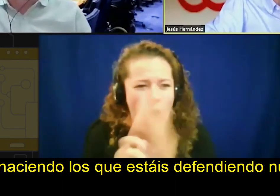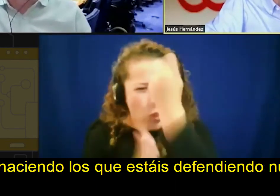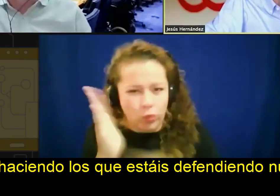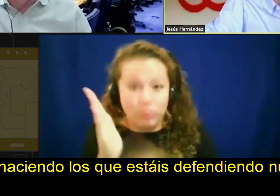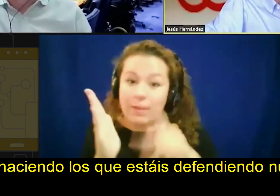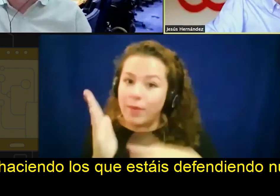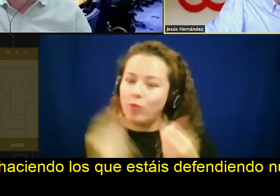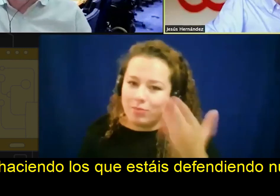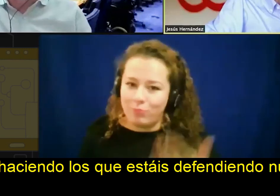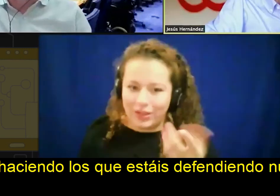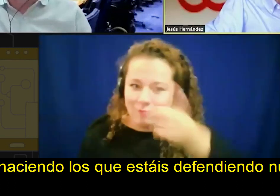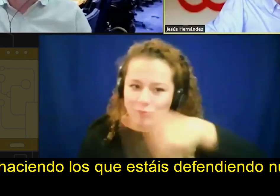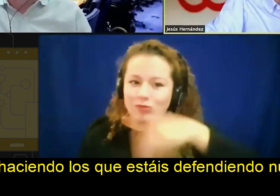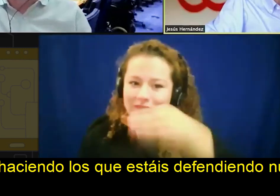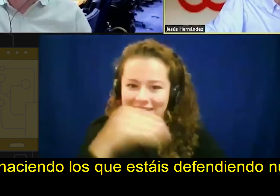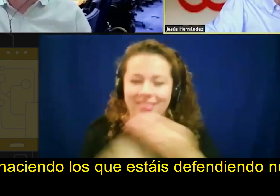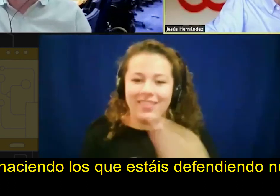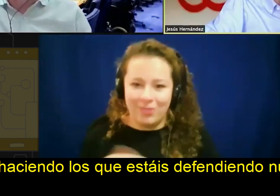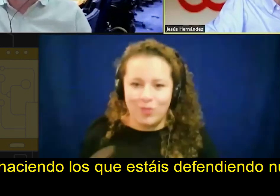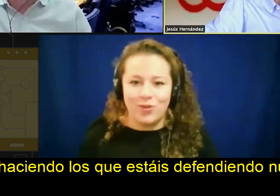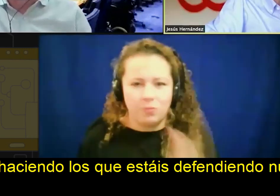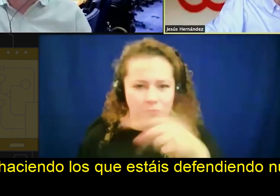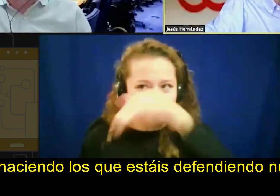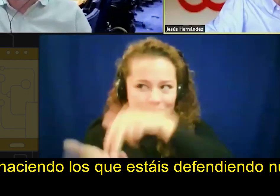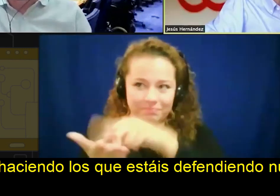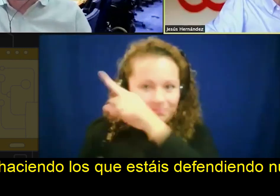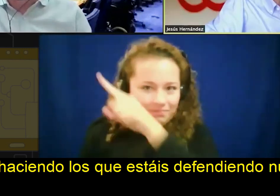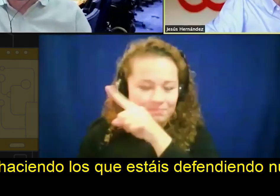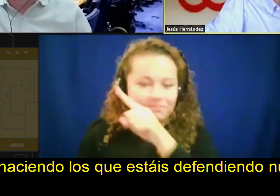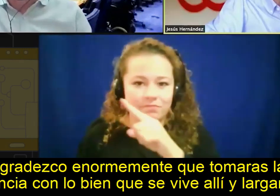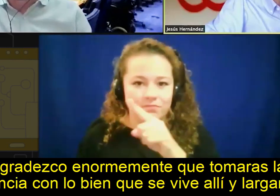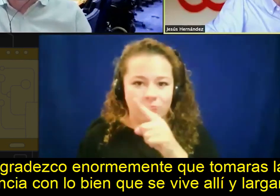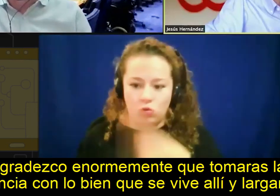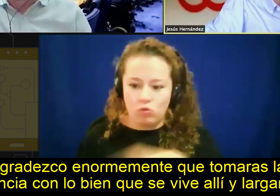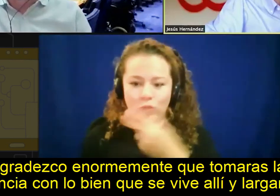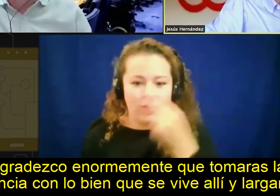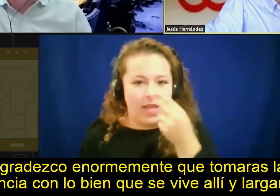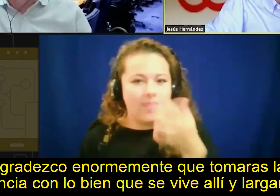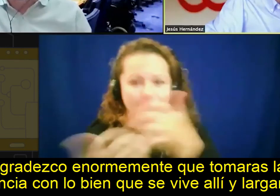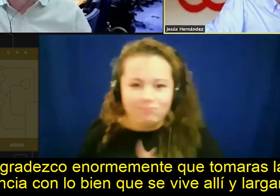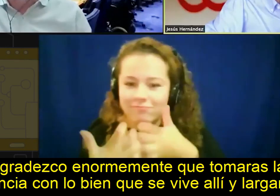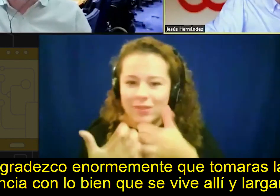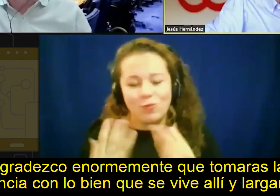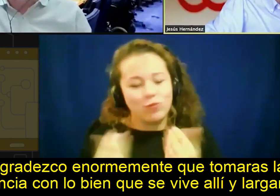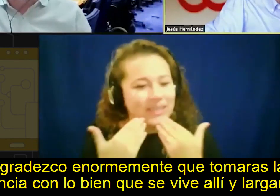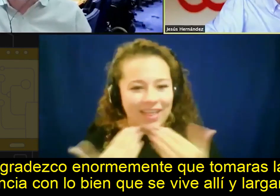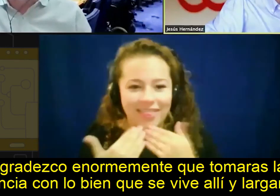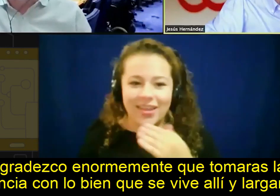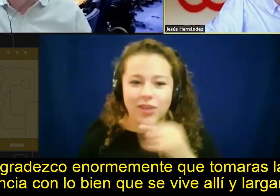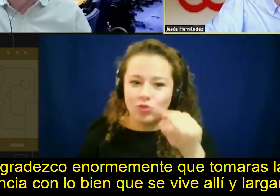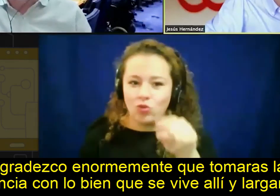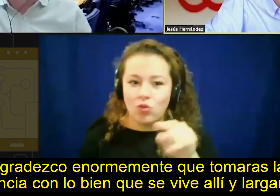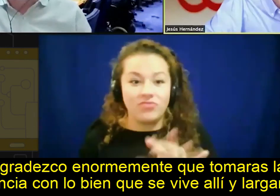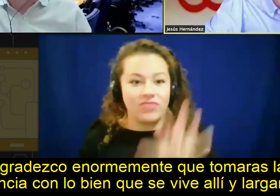estáis haciendo los que estáis allí defendiendo nuestros intereses, ¿no? Por eso te agradezco enormemente que tomaras tu